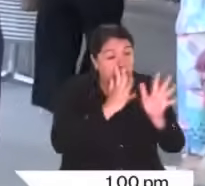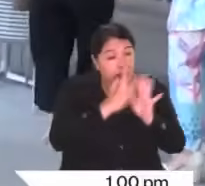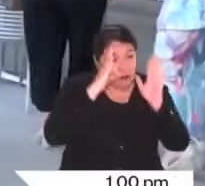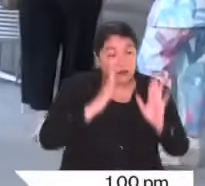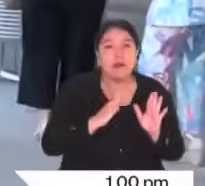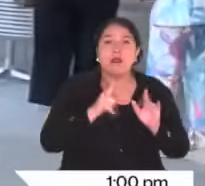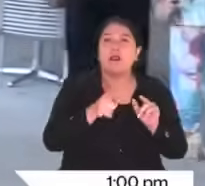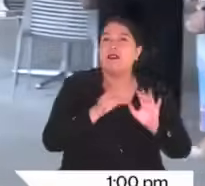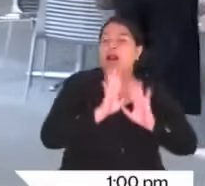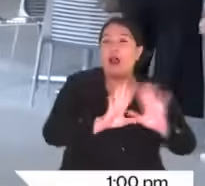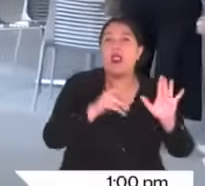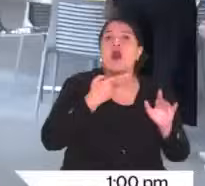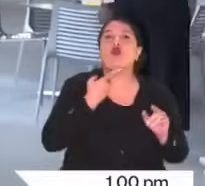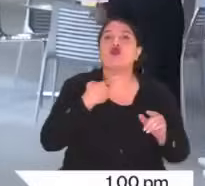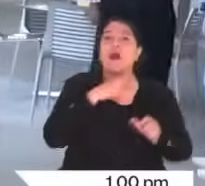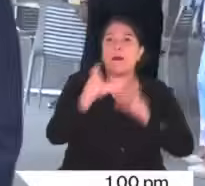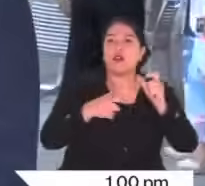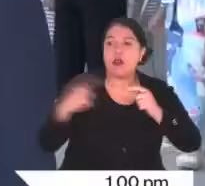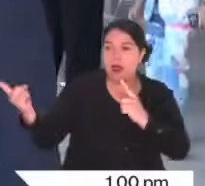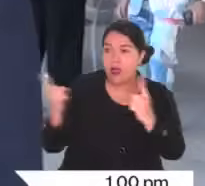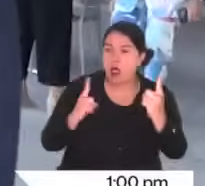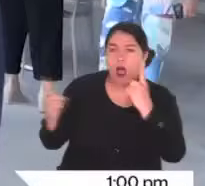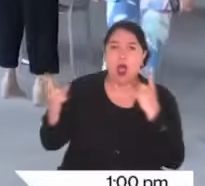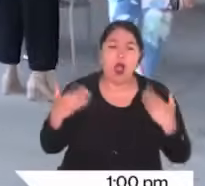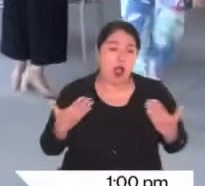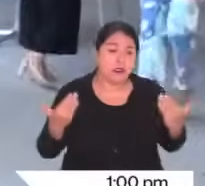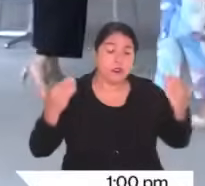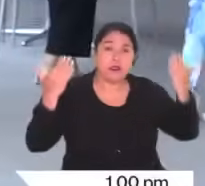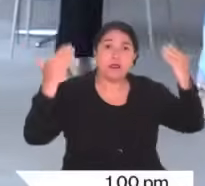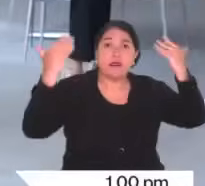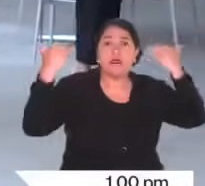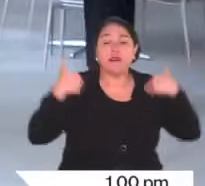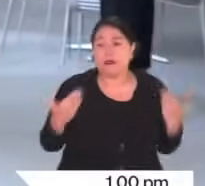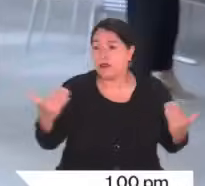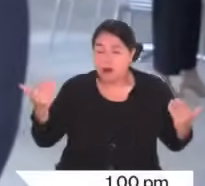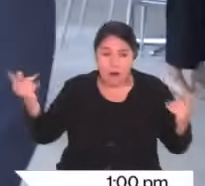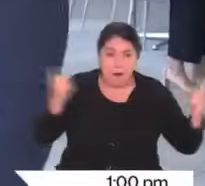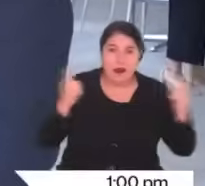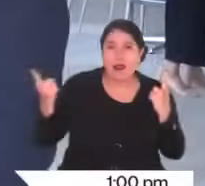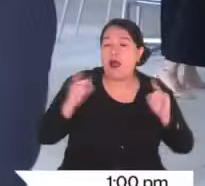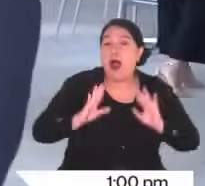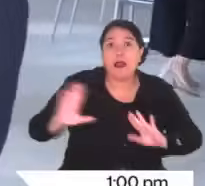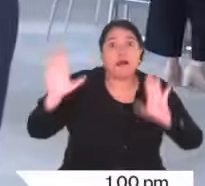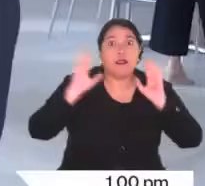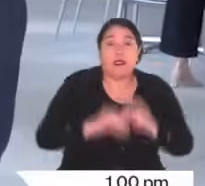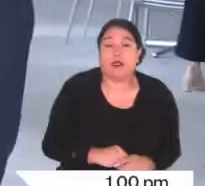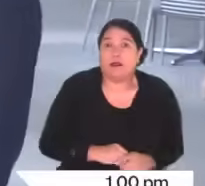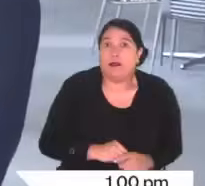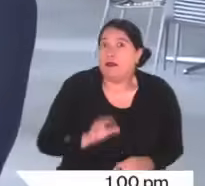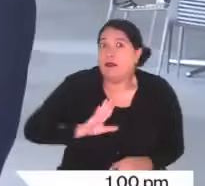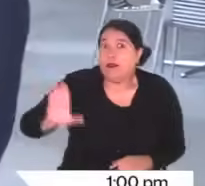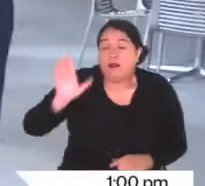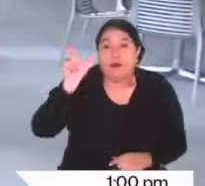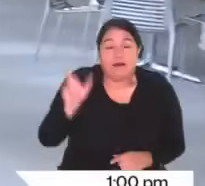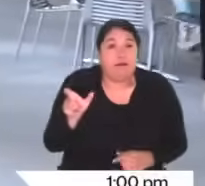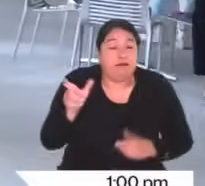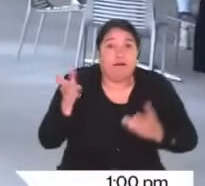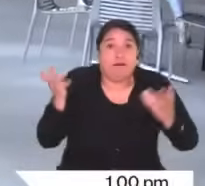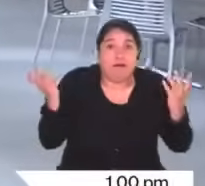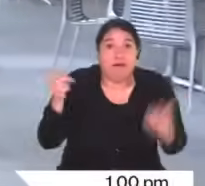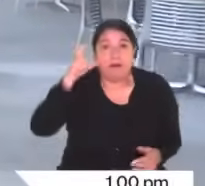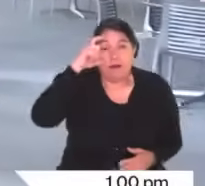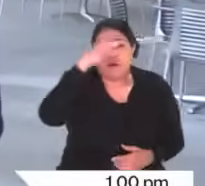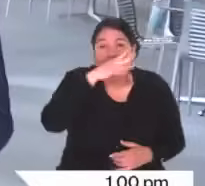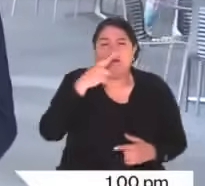de aduladores y por eso él él él es un megalómano por eso él es